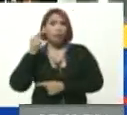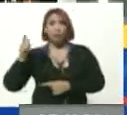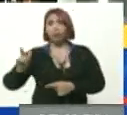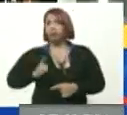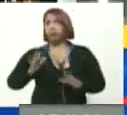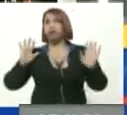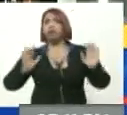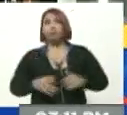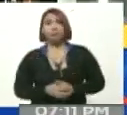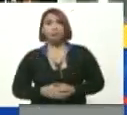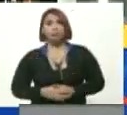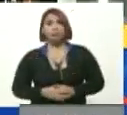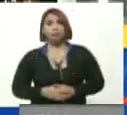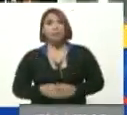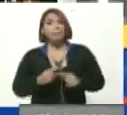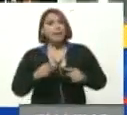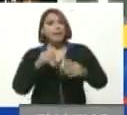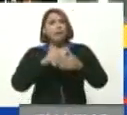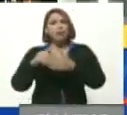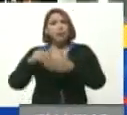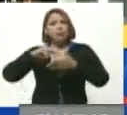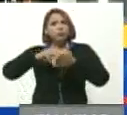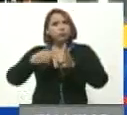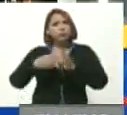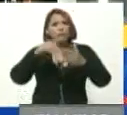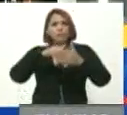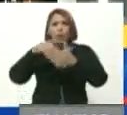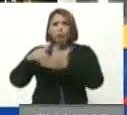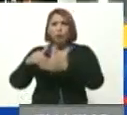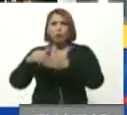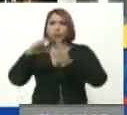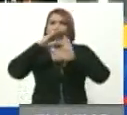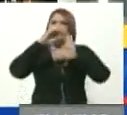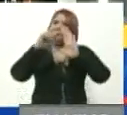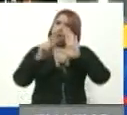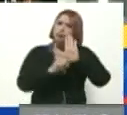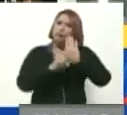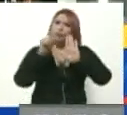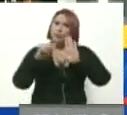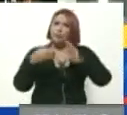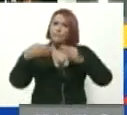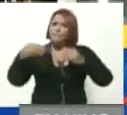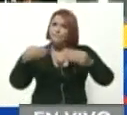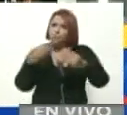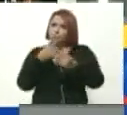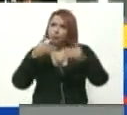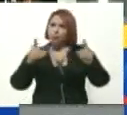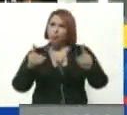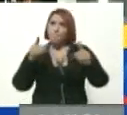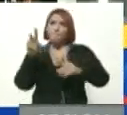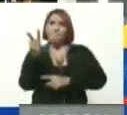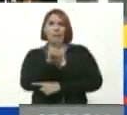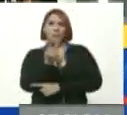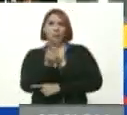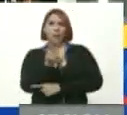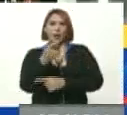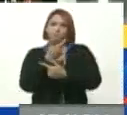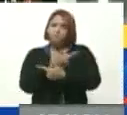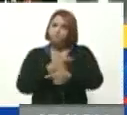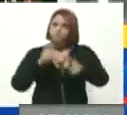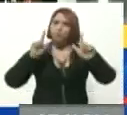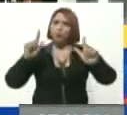elección. Pero votar significa votar por la Constitución, por el modelo democrático venezolano, por la